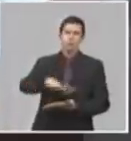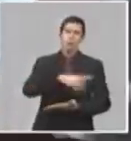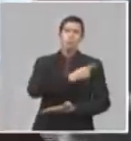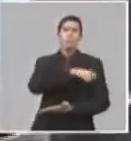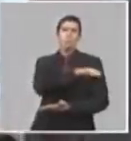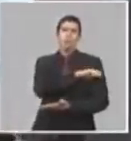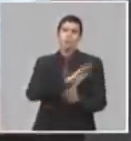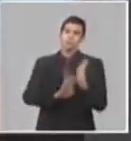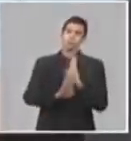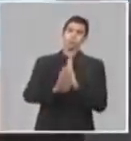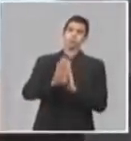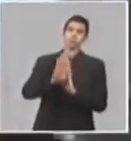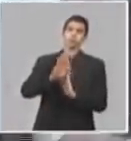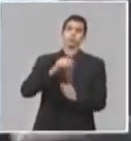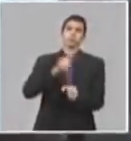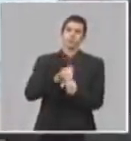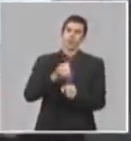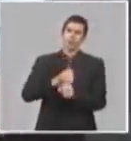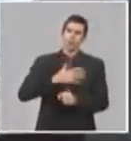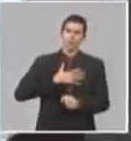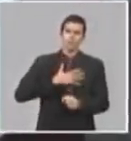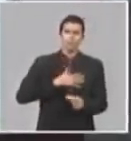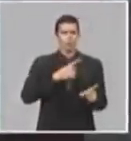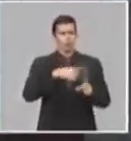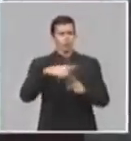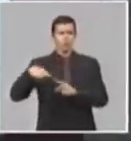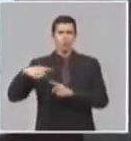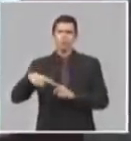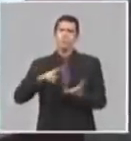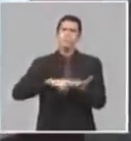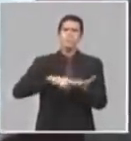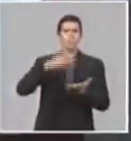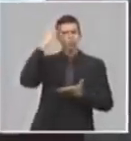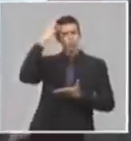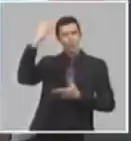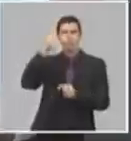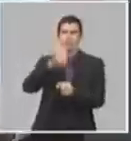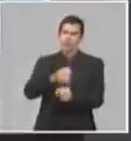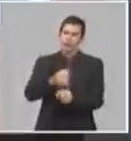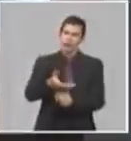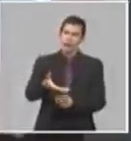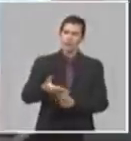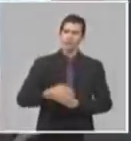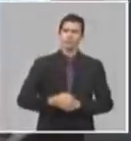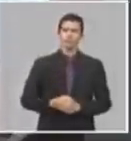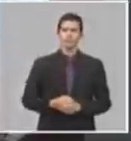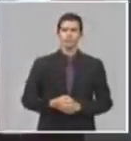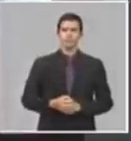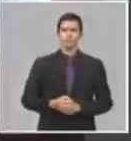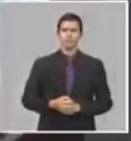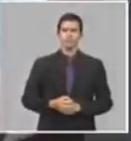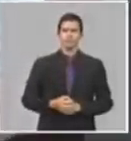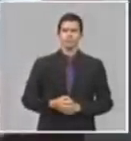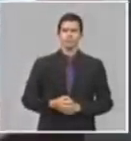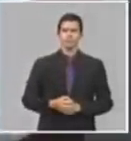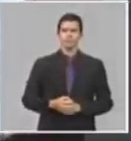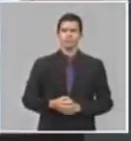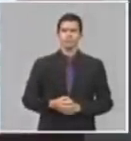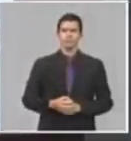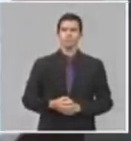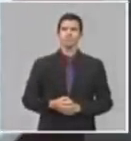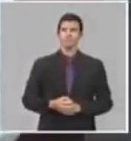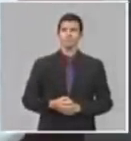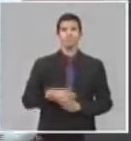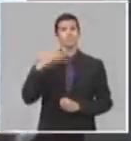últimos análisis para completar toda la envergadura que abarca la tarea de unificación monetaria